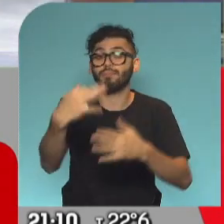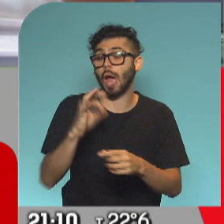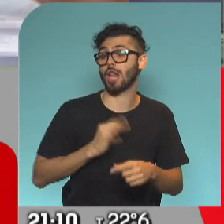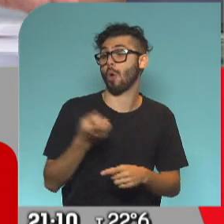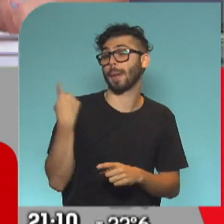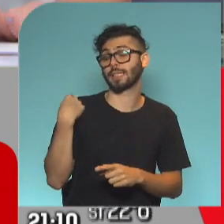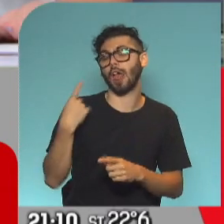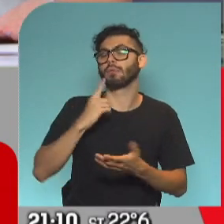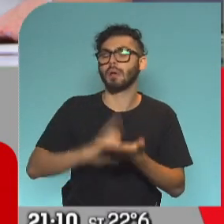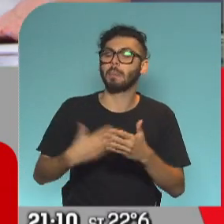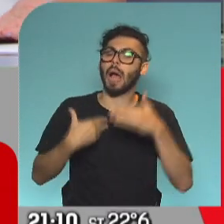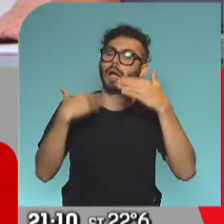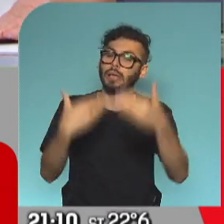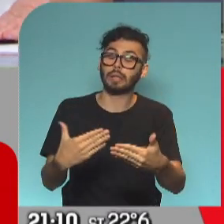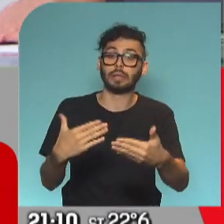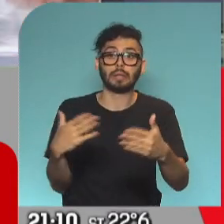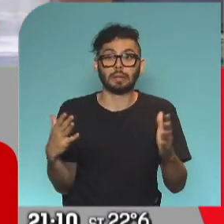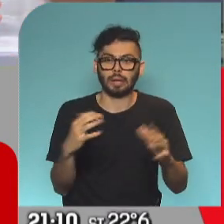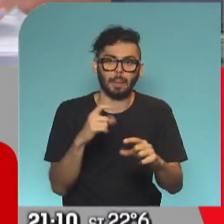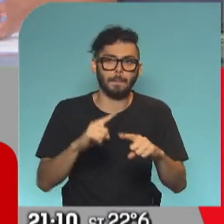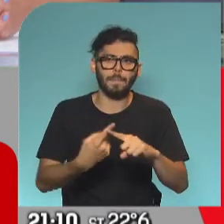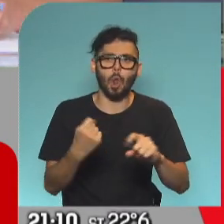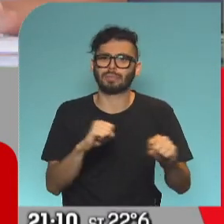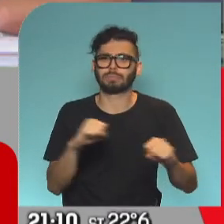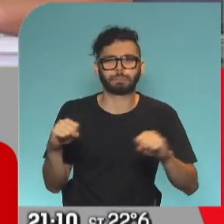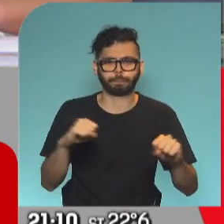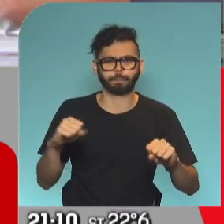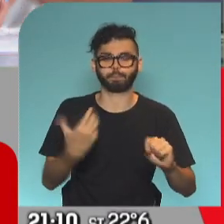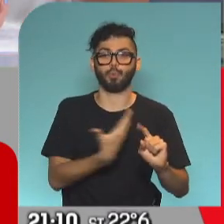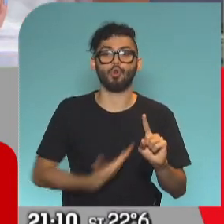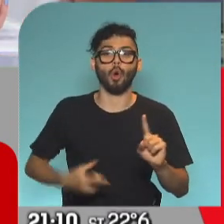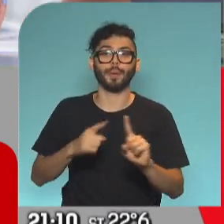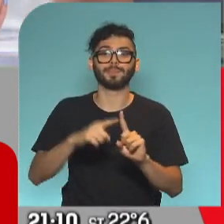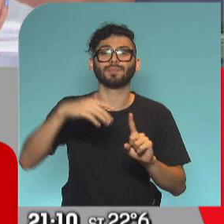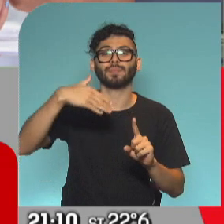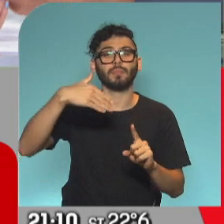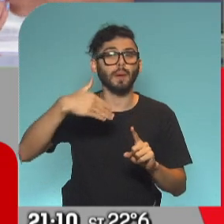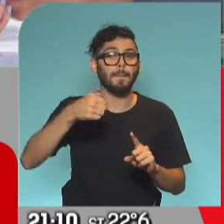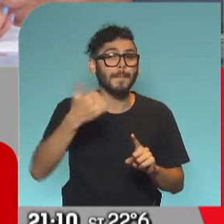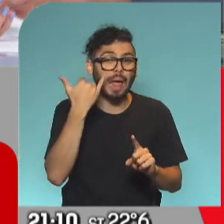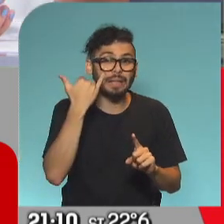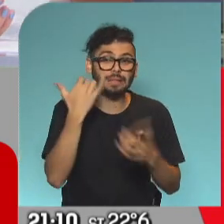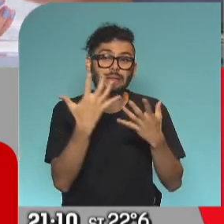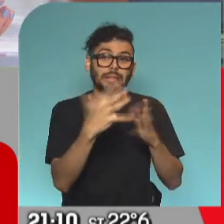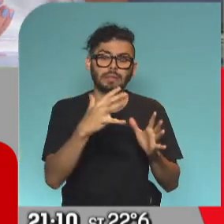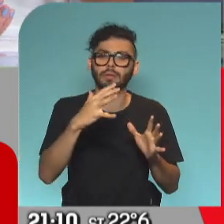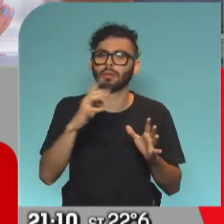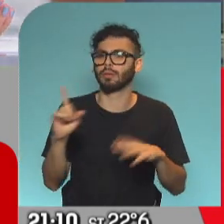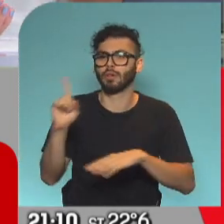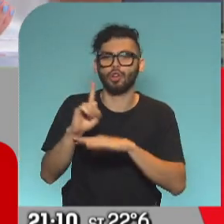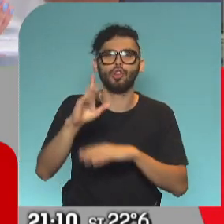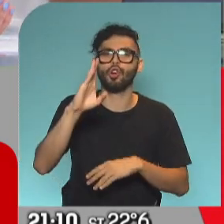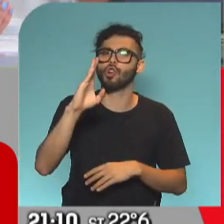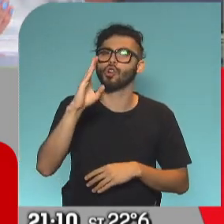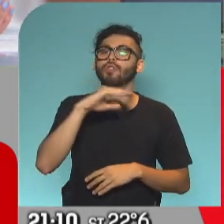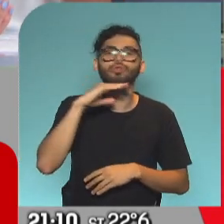el medio de una profundísima crisis política que terminó con el gobierno de Theresa May. Ahí es donde asume Boris Johnson con esa